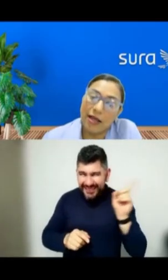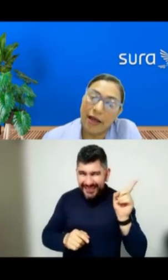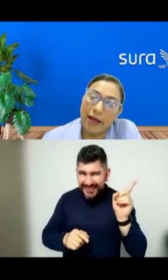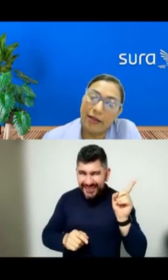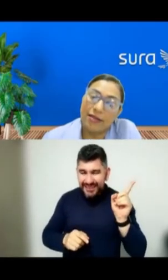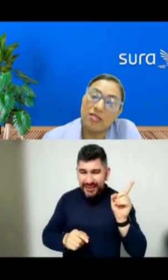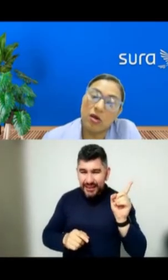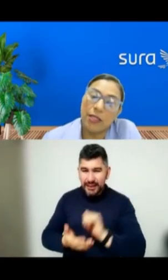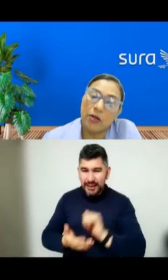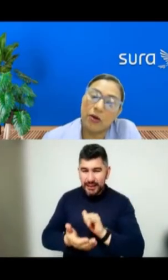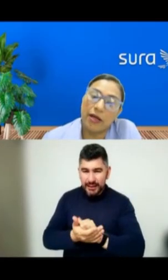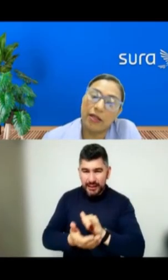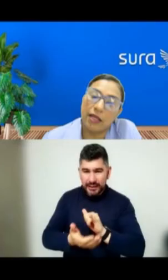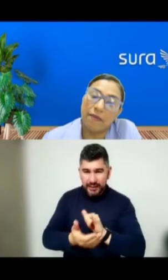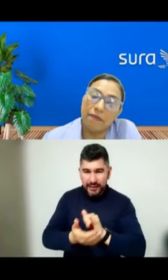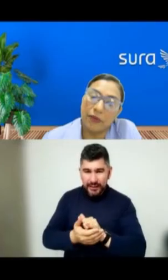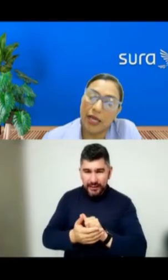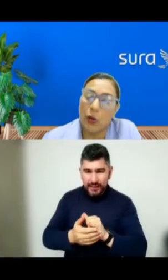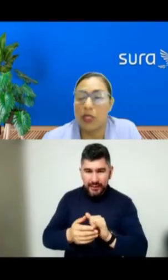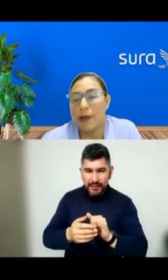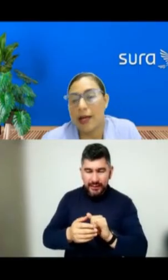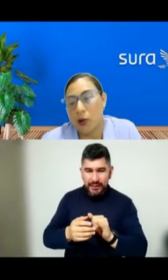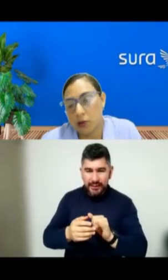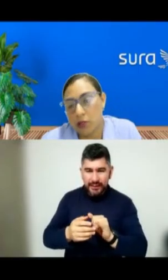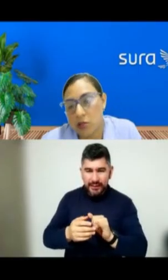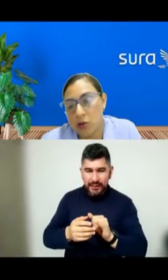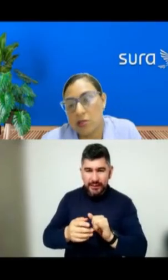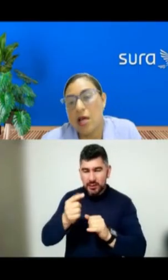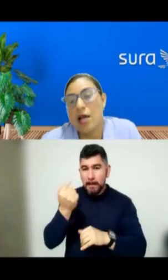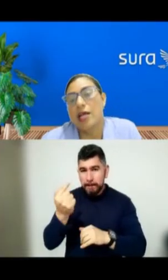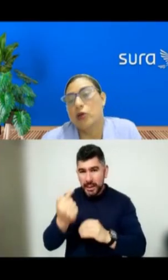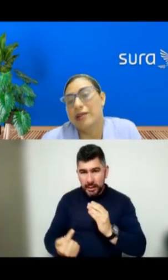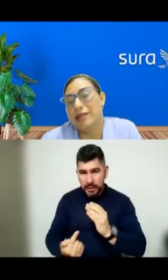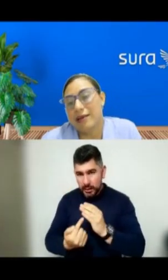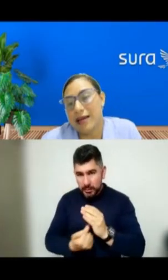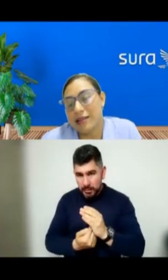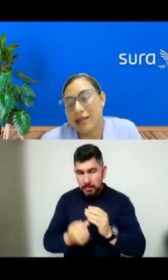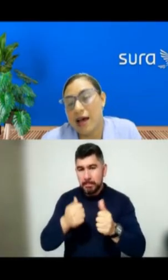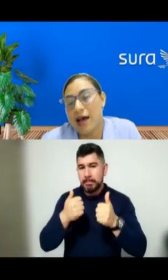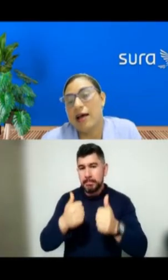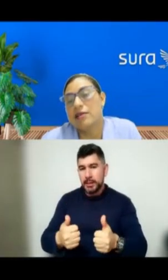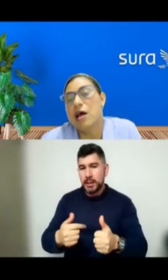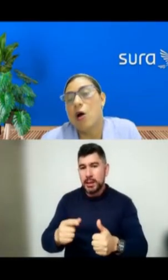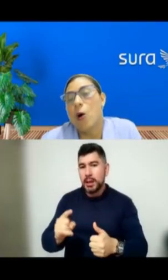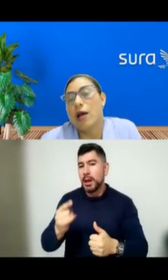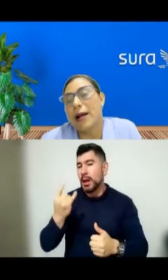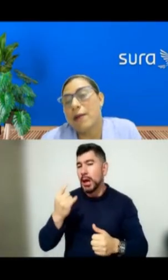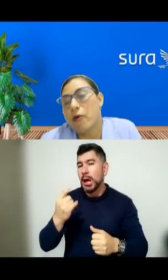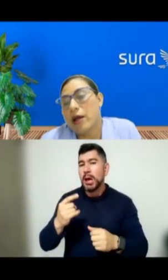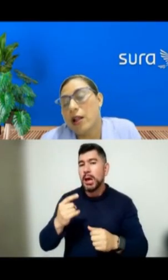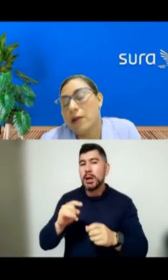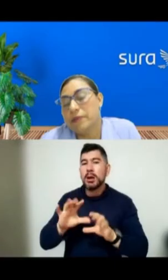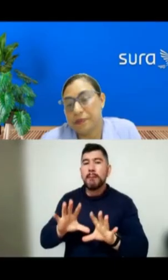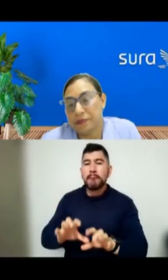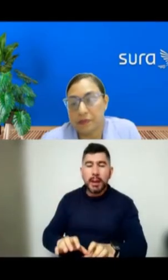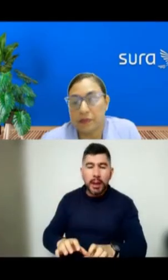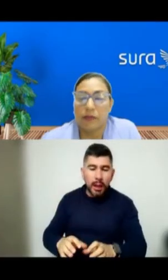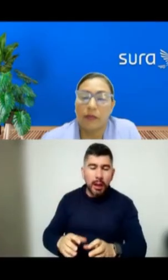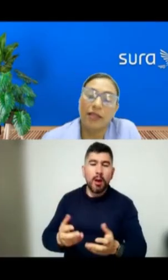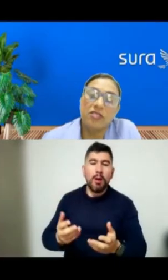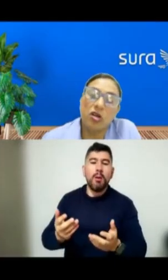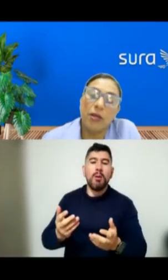o baterías que trae este tensiómetro estén en óptimas condiciones, que no estén desgastadas o que apaguemos